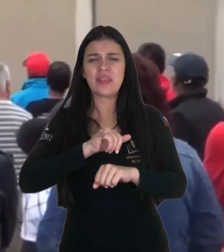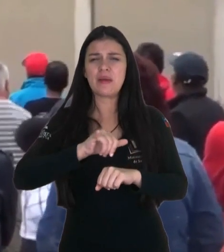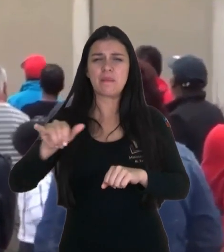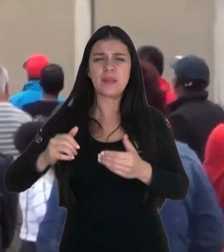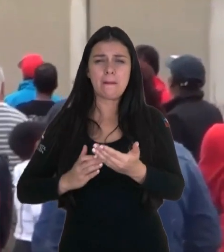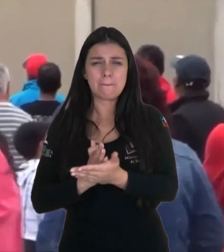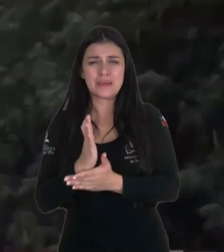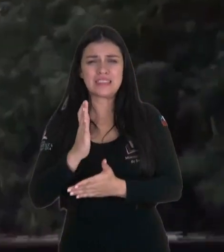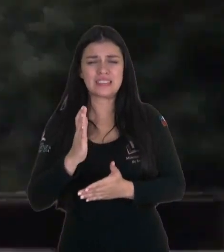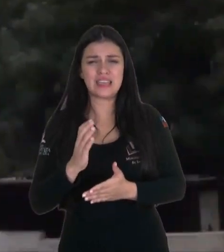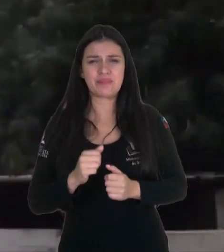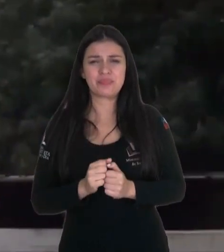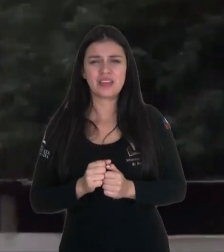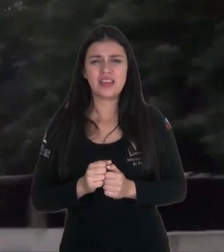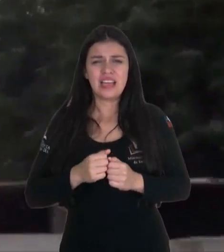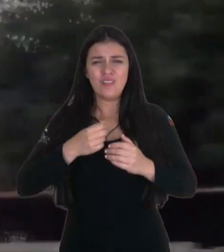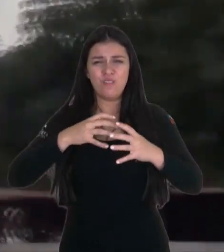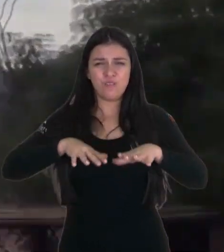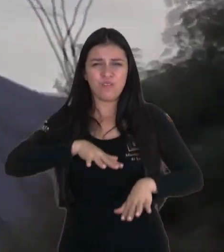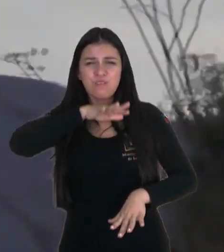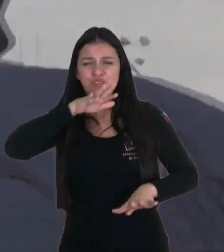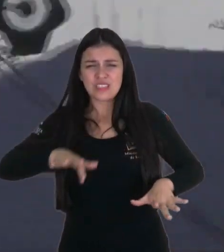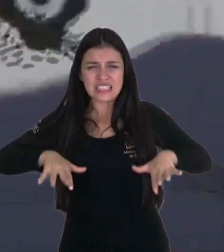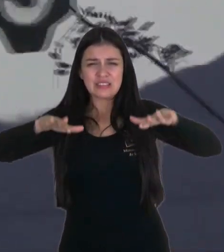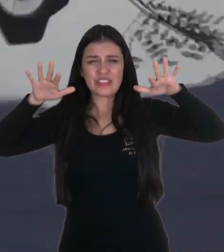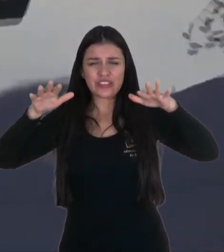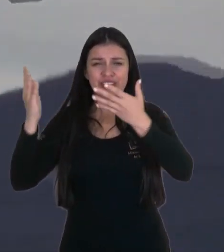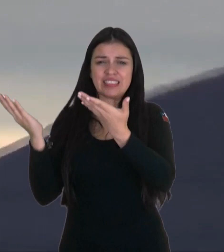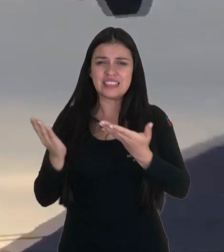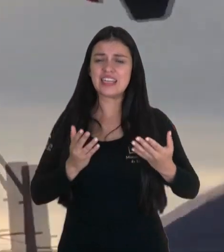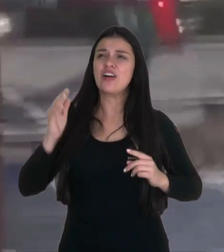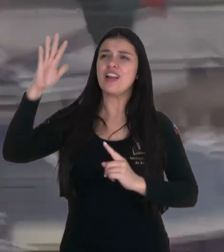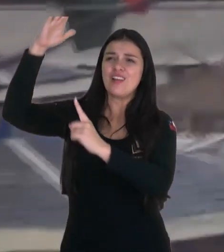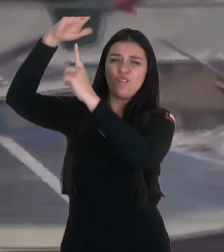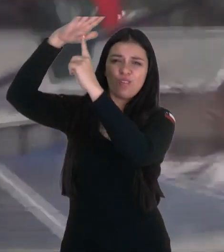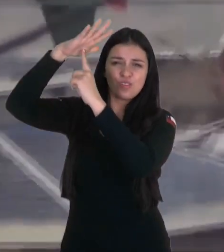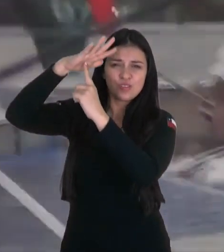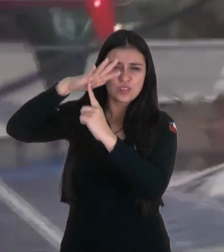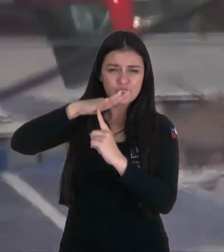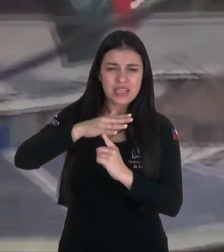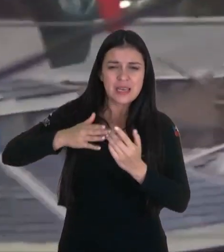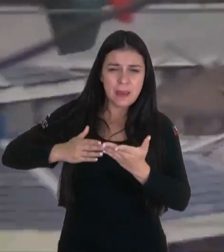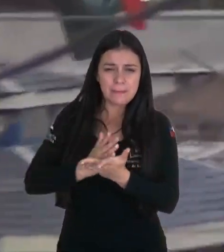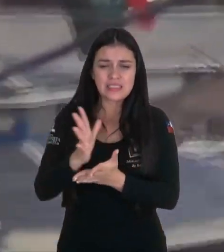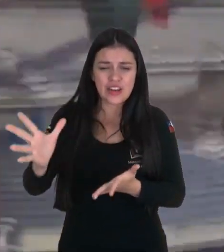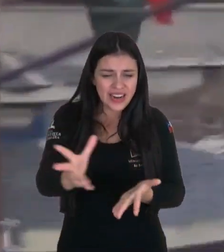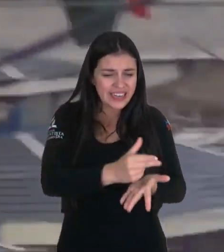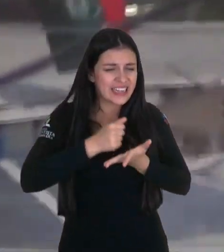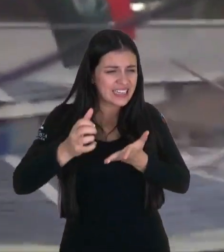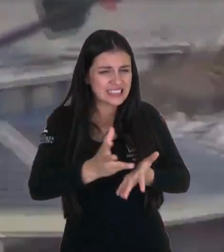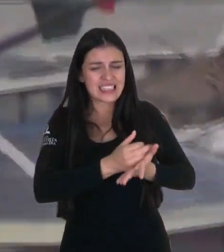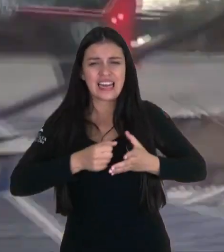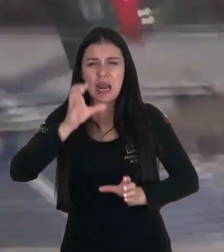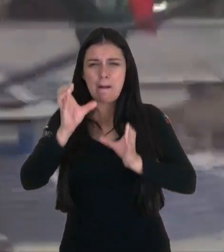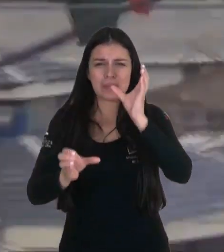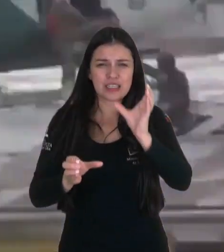catástrofe, llegaron los helicópteros de rescate de Carabineros de Chile y comenzaron a rescatar a las personas que estaban